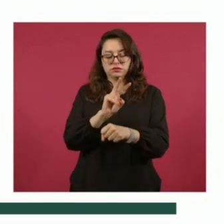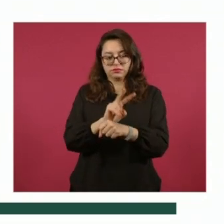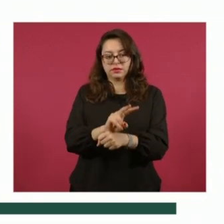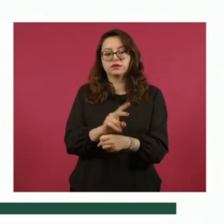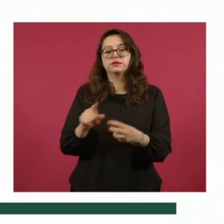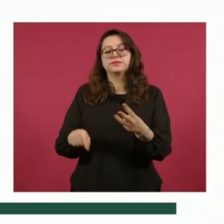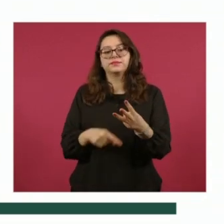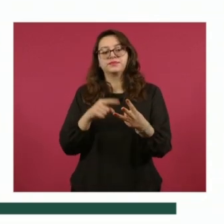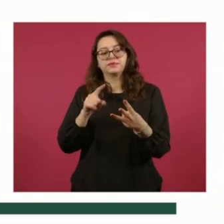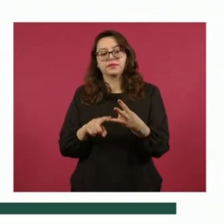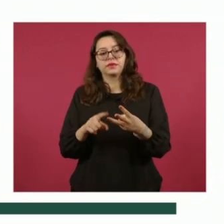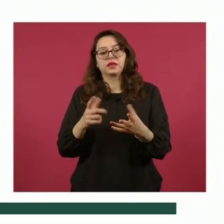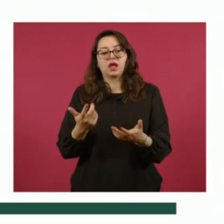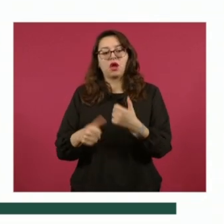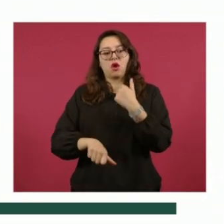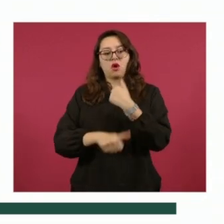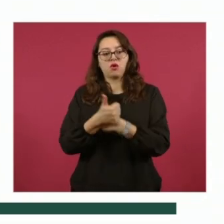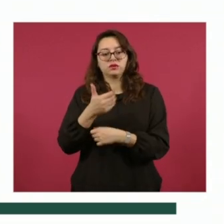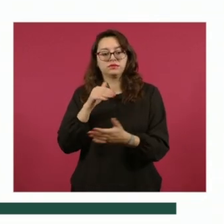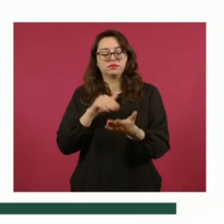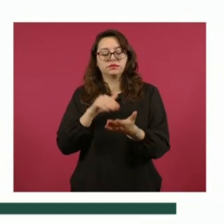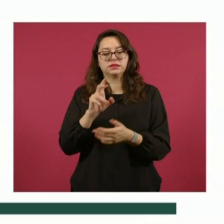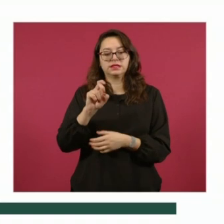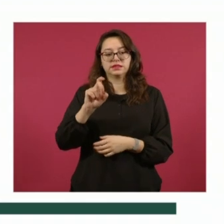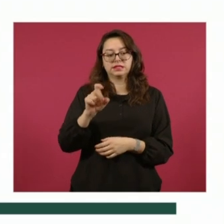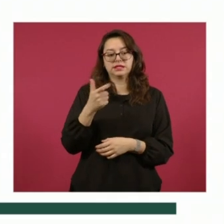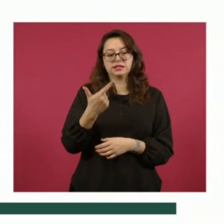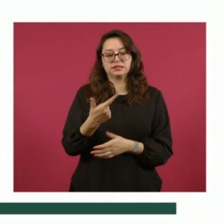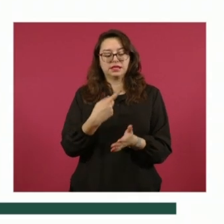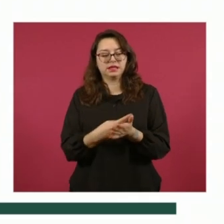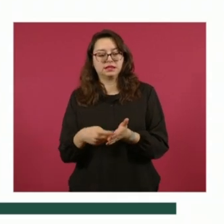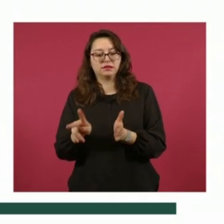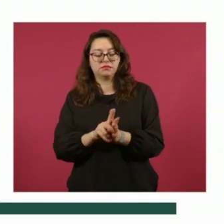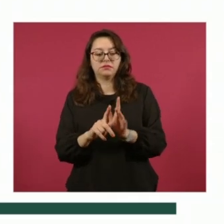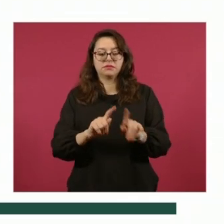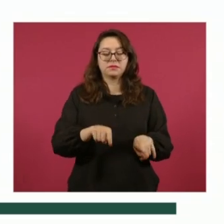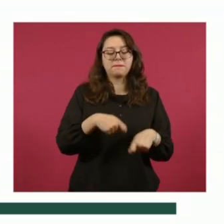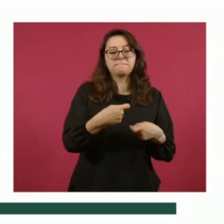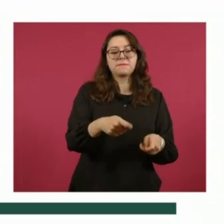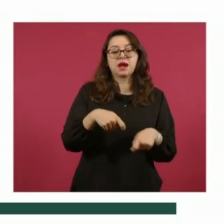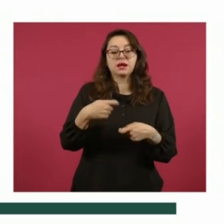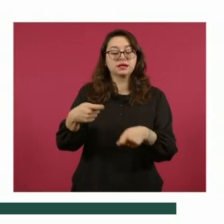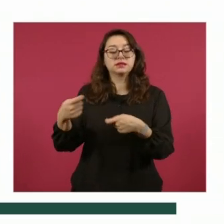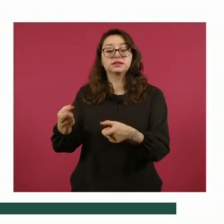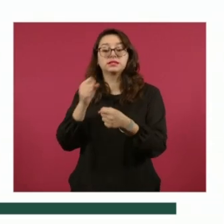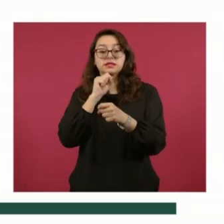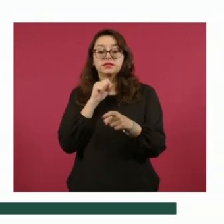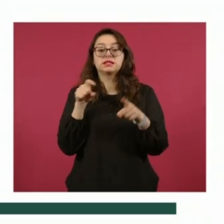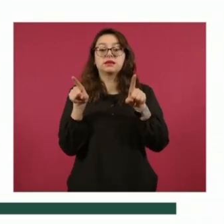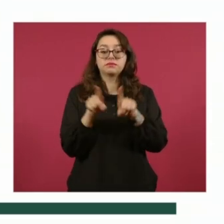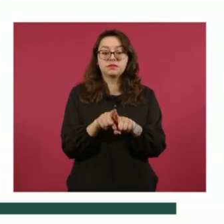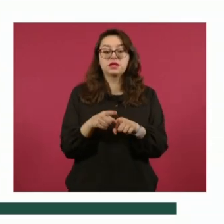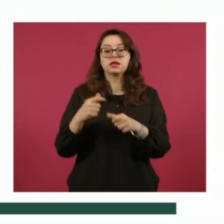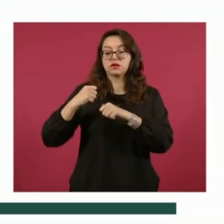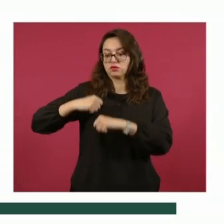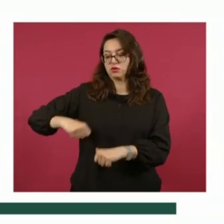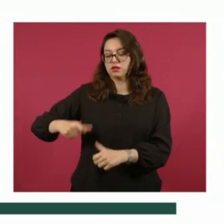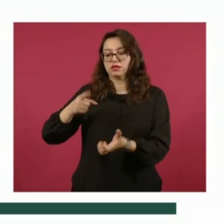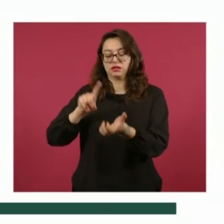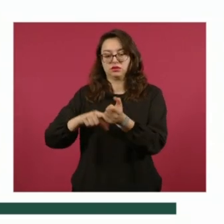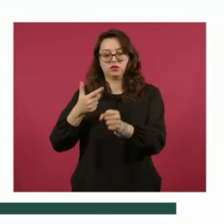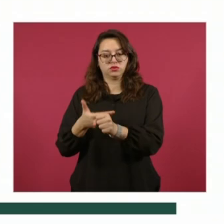han autorizado 11.037 plazas para la implementación y también para conformar los cuerpos de gobierno.